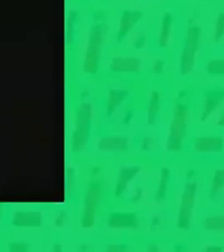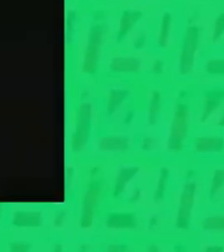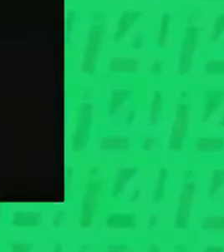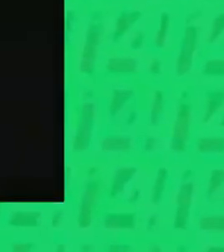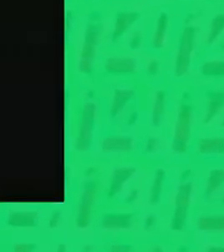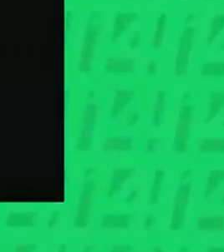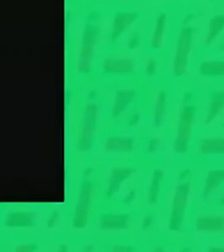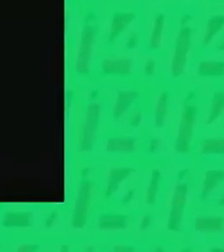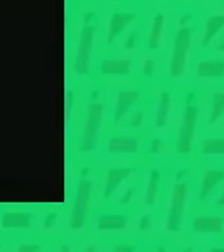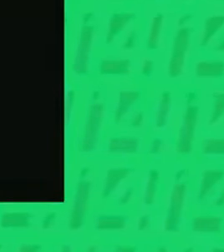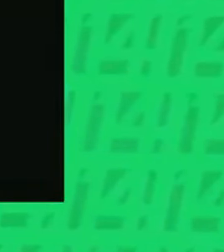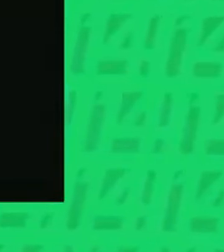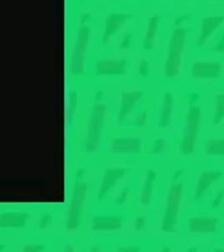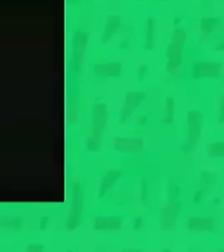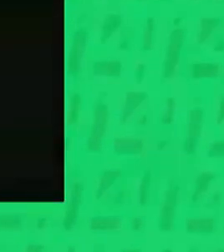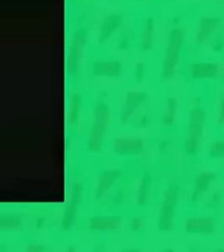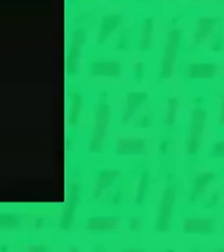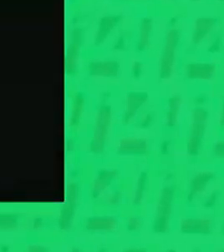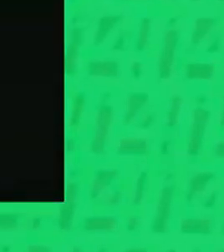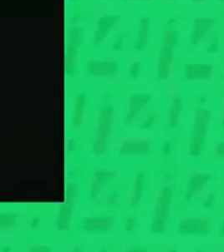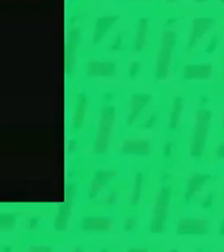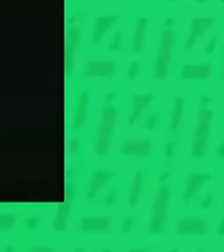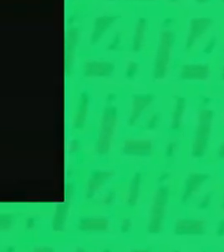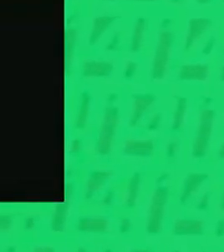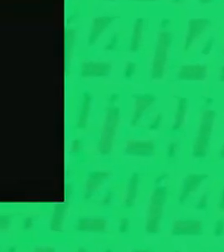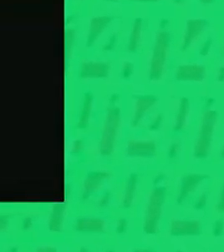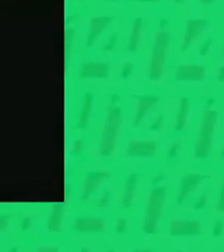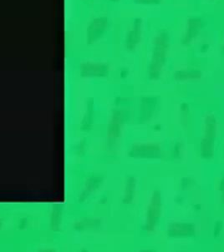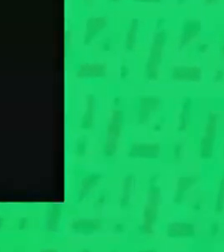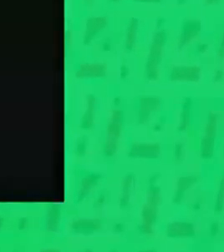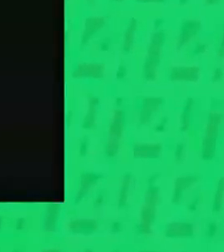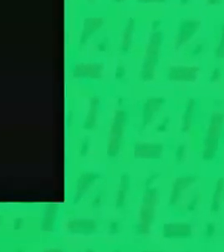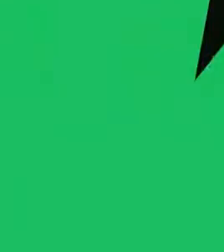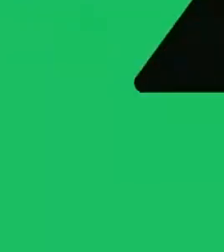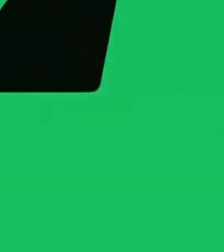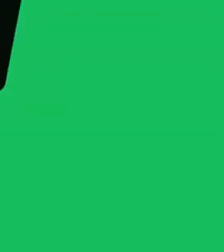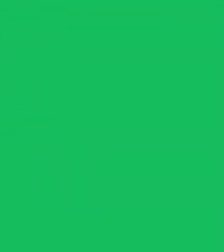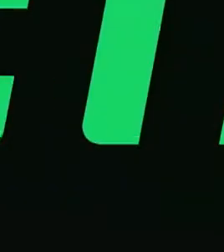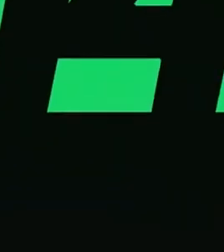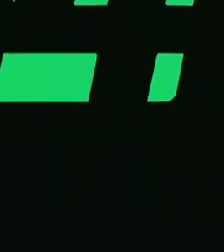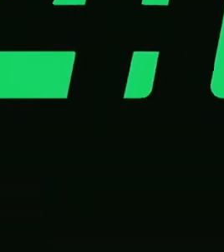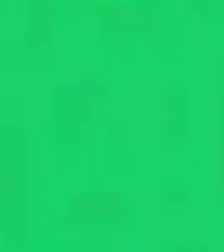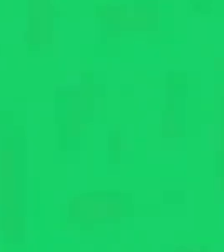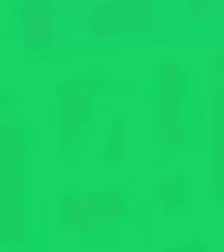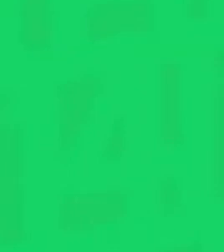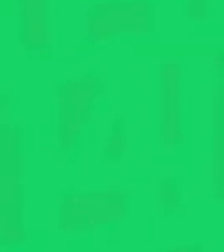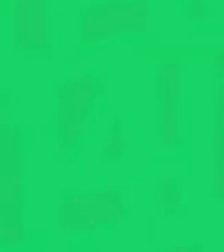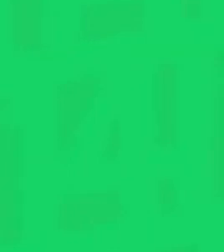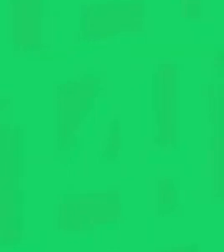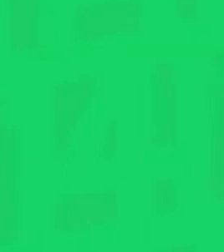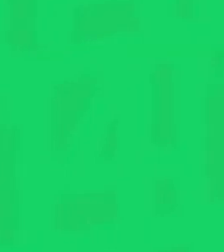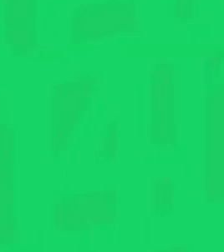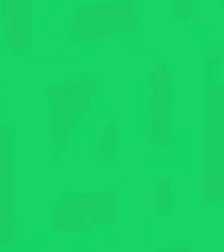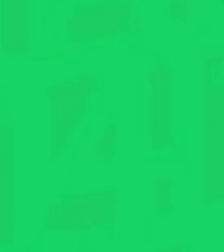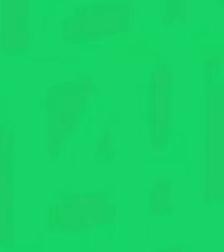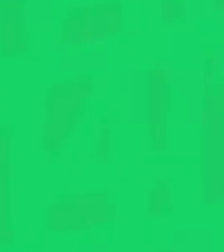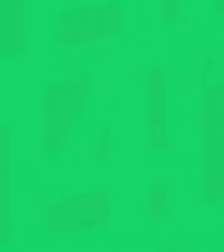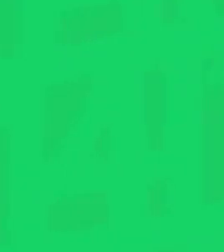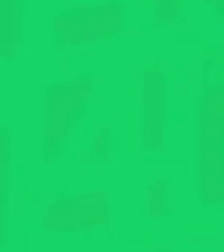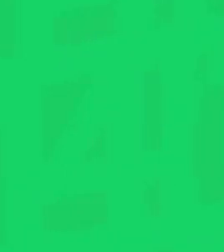horas. Repetición, domingo, 11:30 horas. Canal 14. Tus causas,